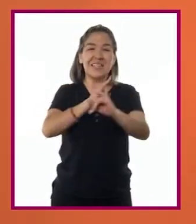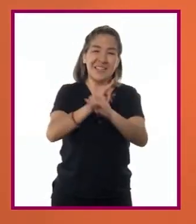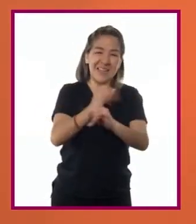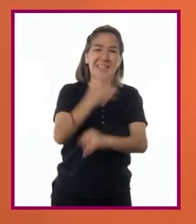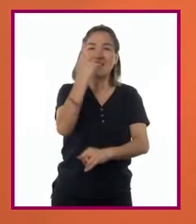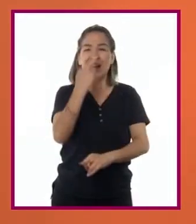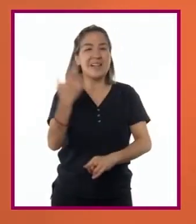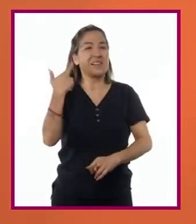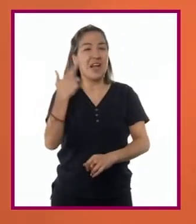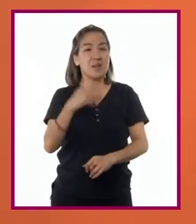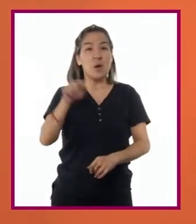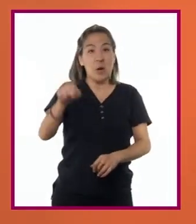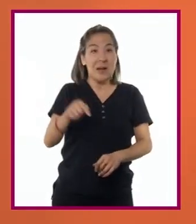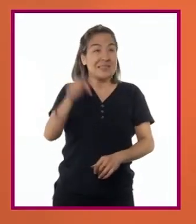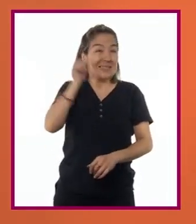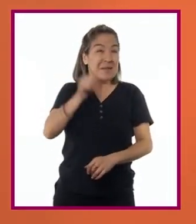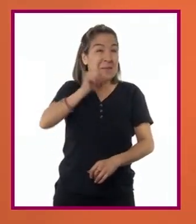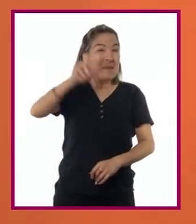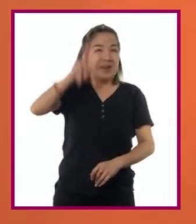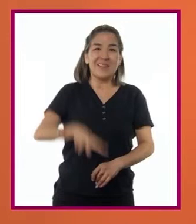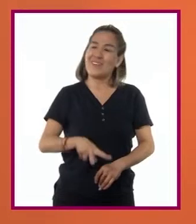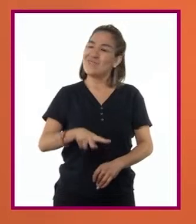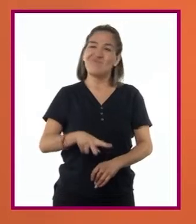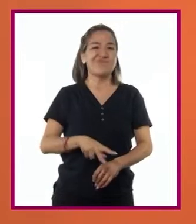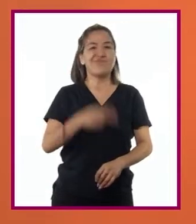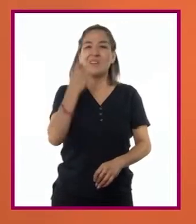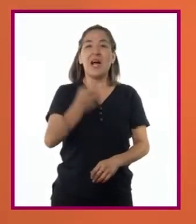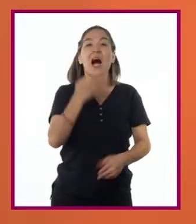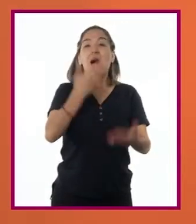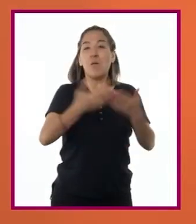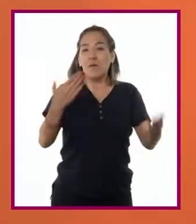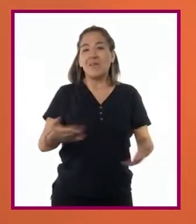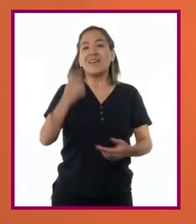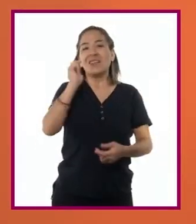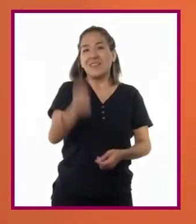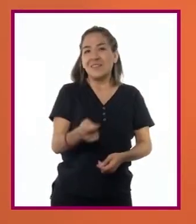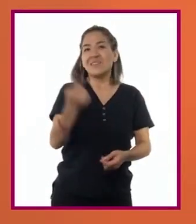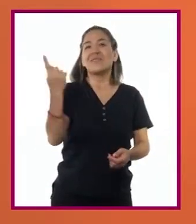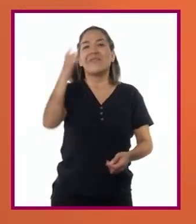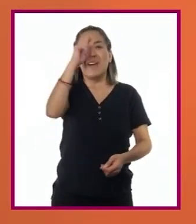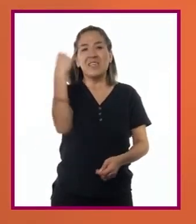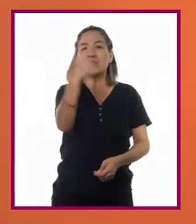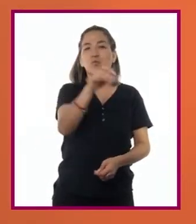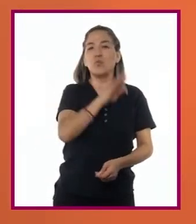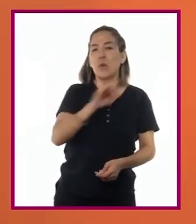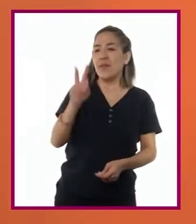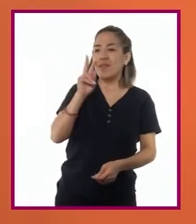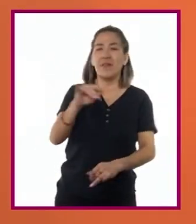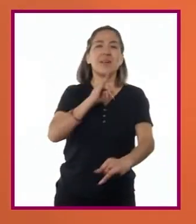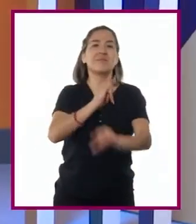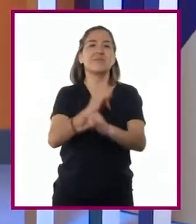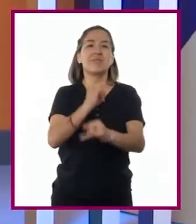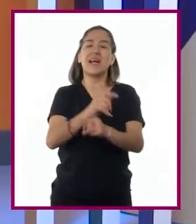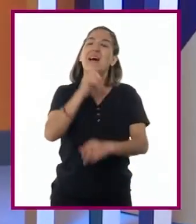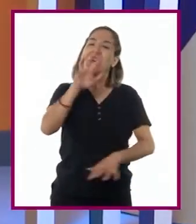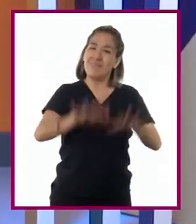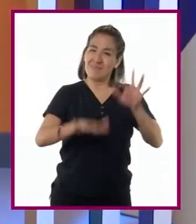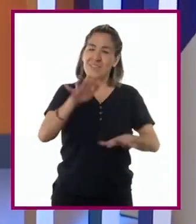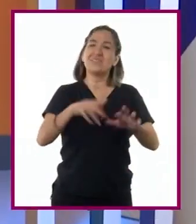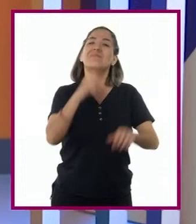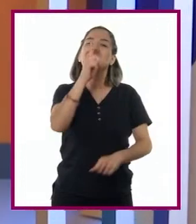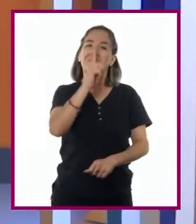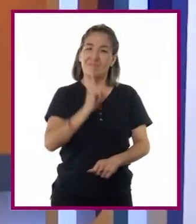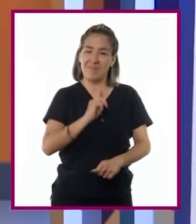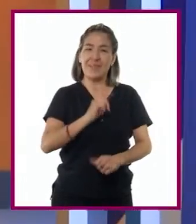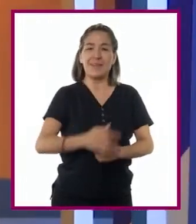no siempre es veraz, más aún en estos tiempos que es tan fácil acceder a ella por medio de Internet. Por